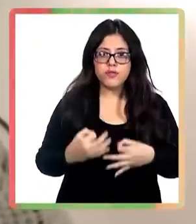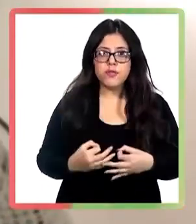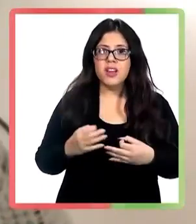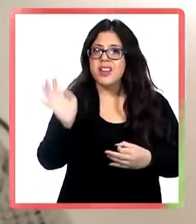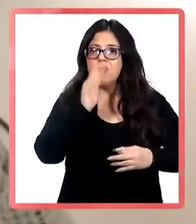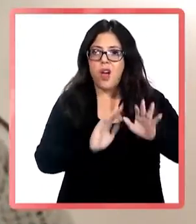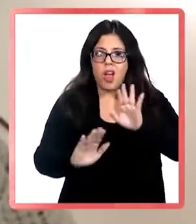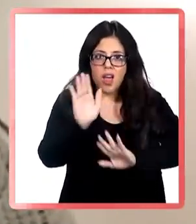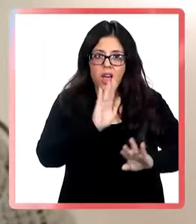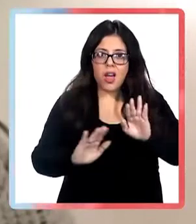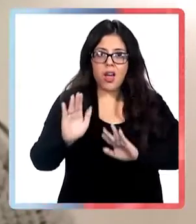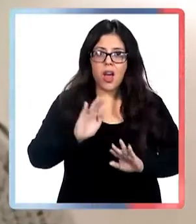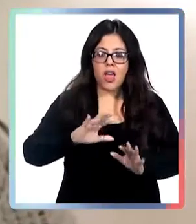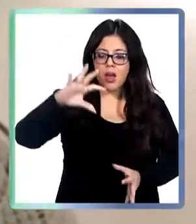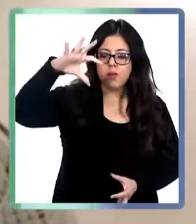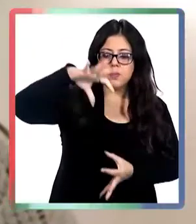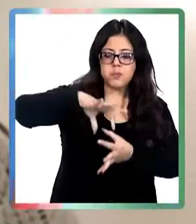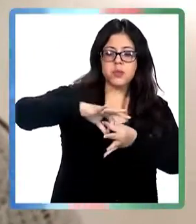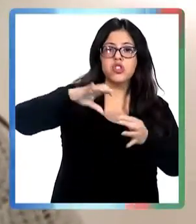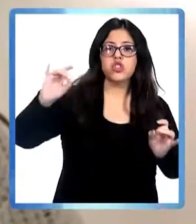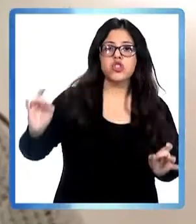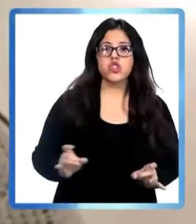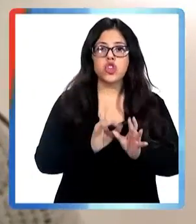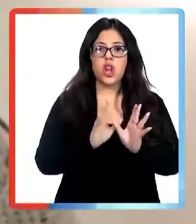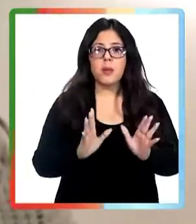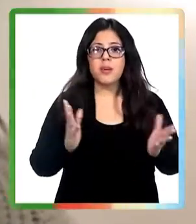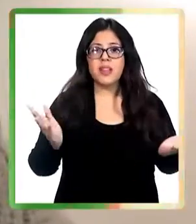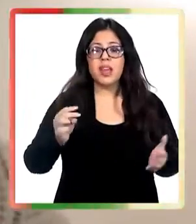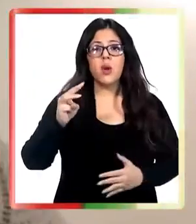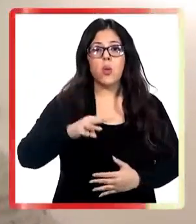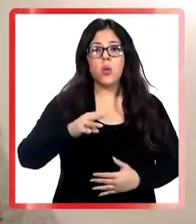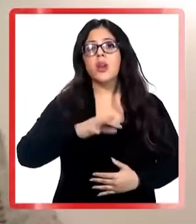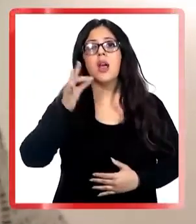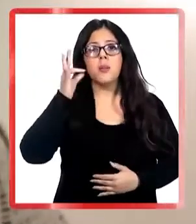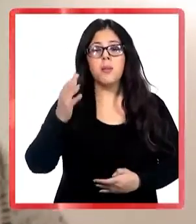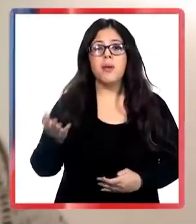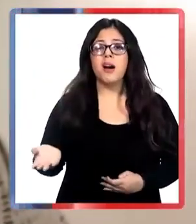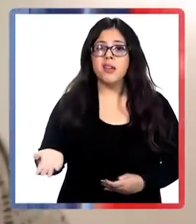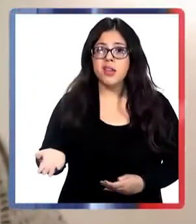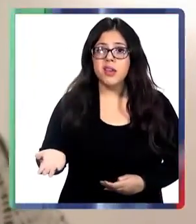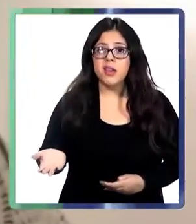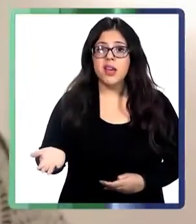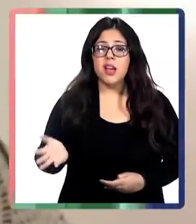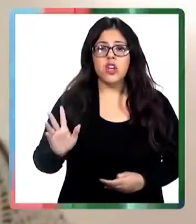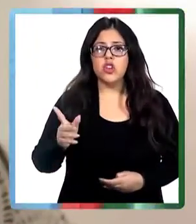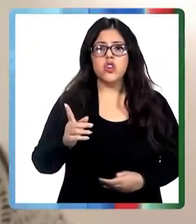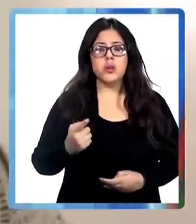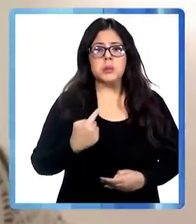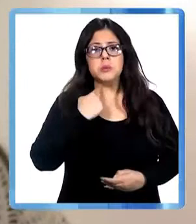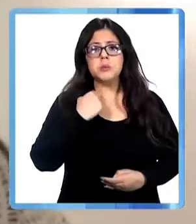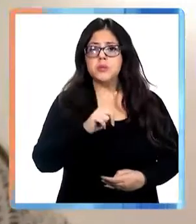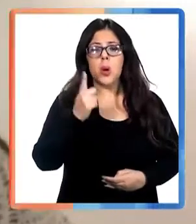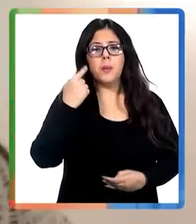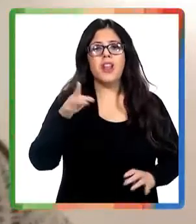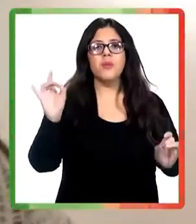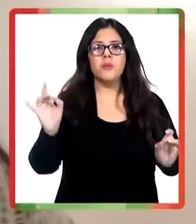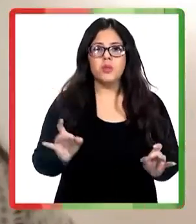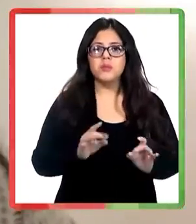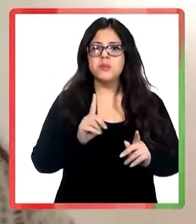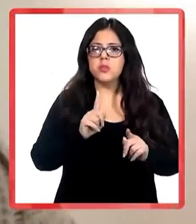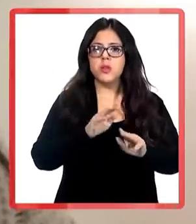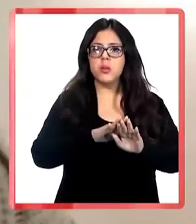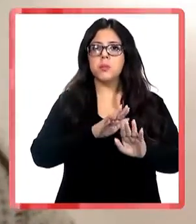escudo protector a través de la placenta, sino simplemente va a tener una mamá que potencialmente no se va a infectar, y por lo tanto podría